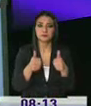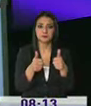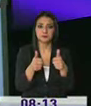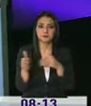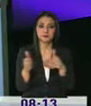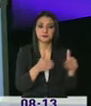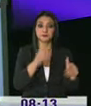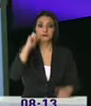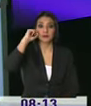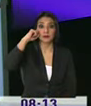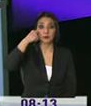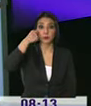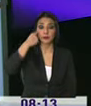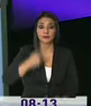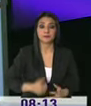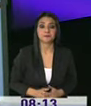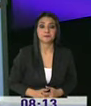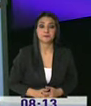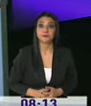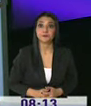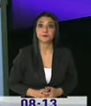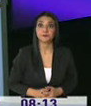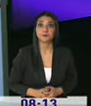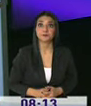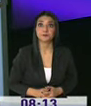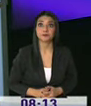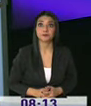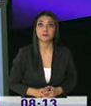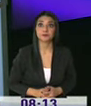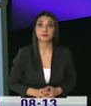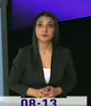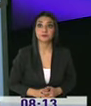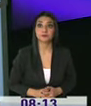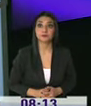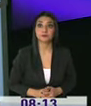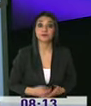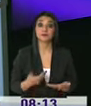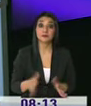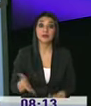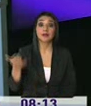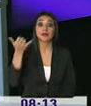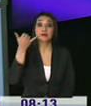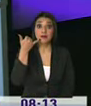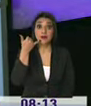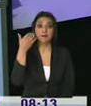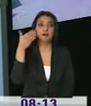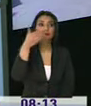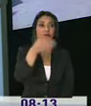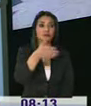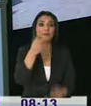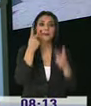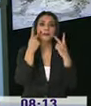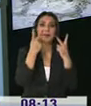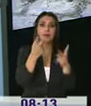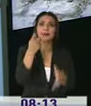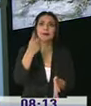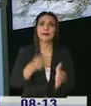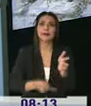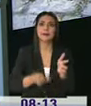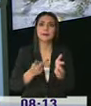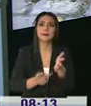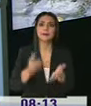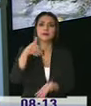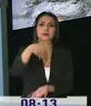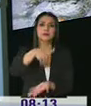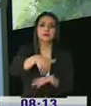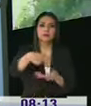a recordar ahora, escuchen esto vecinos, acá nos llamaron, fuimos y miramos lo que sucedía en el Tejar, en el centro de